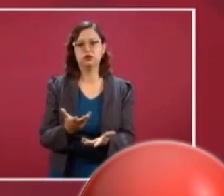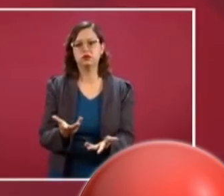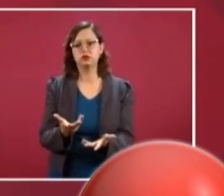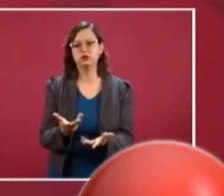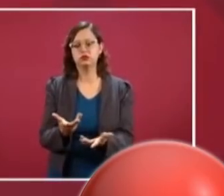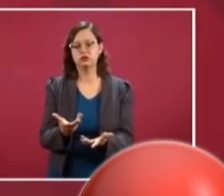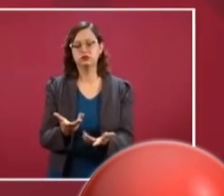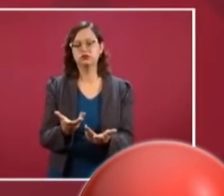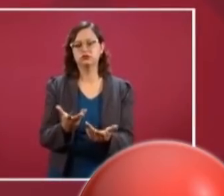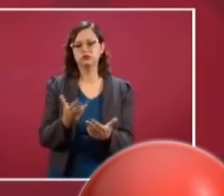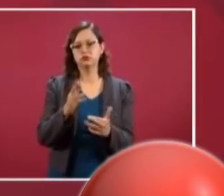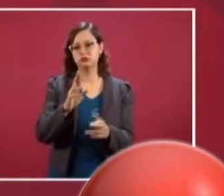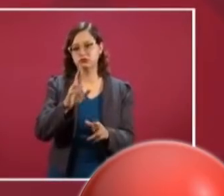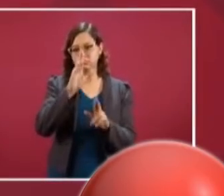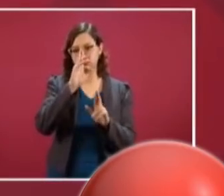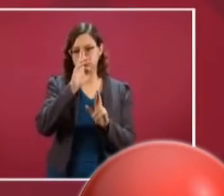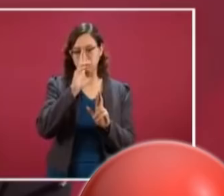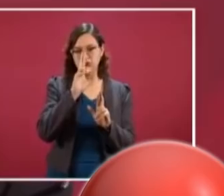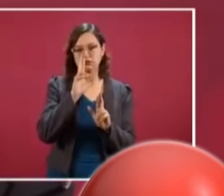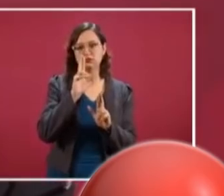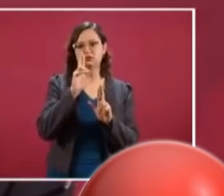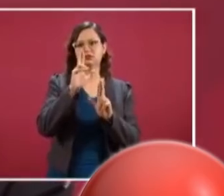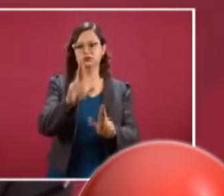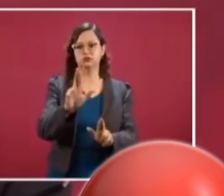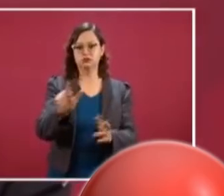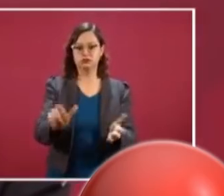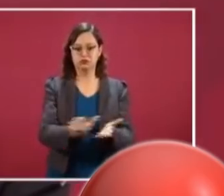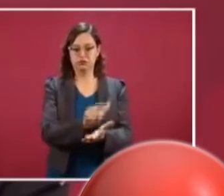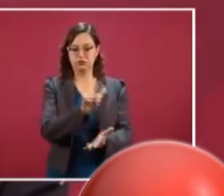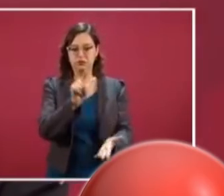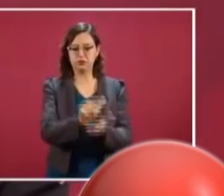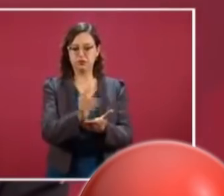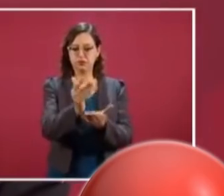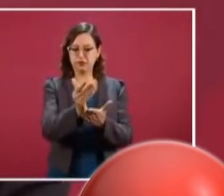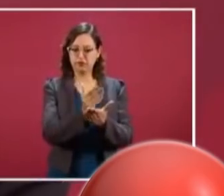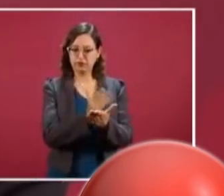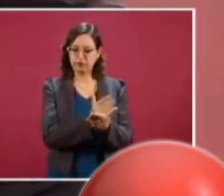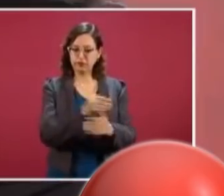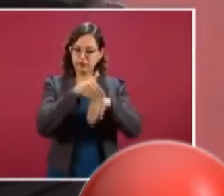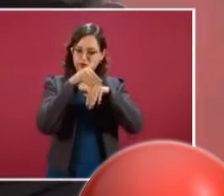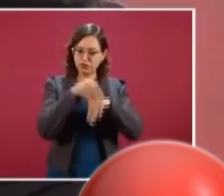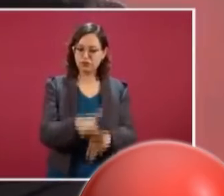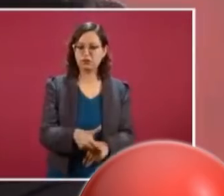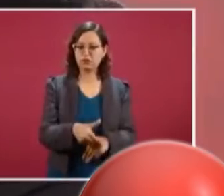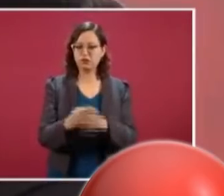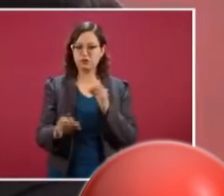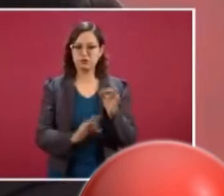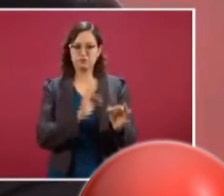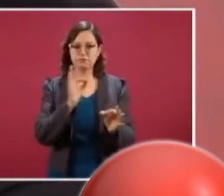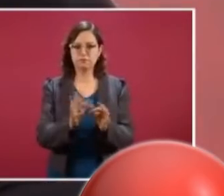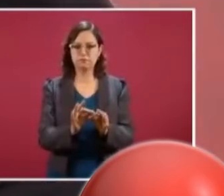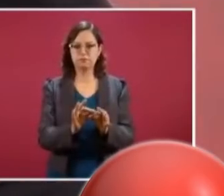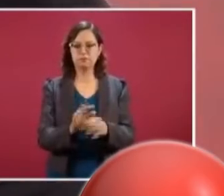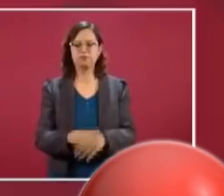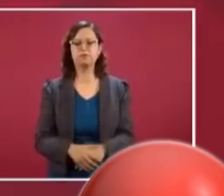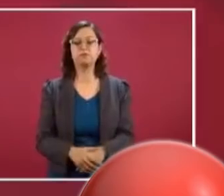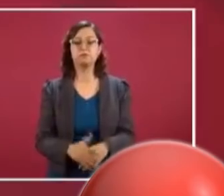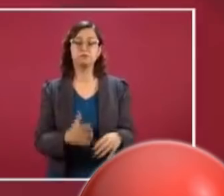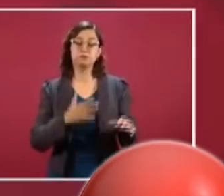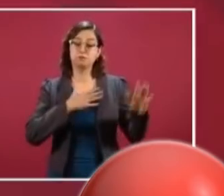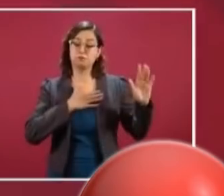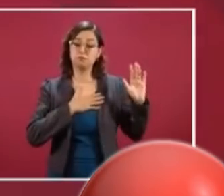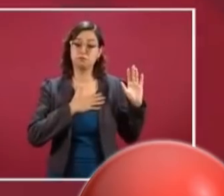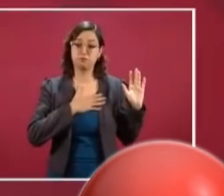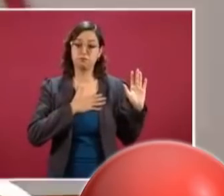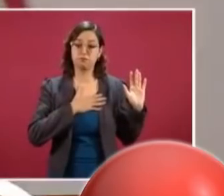respeta el Estado de Derecho en nuestro país, y ese es un compromiso